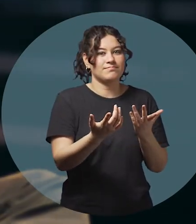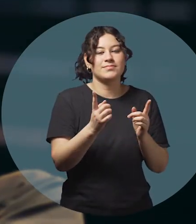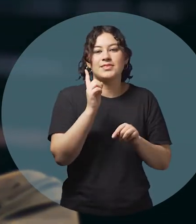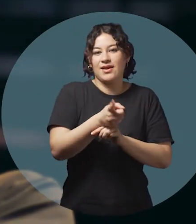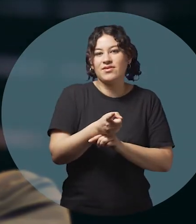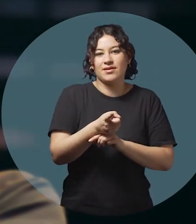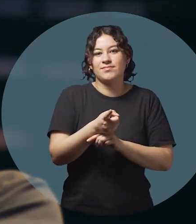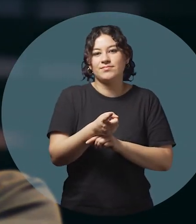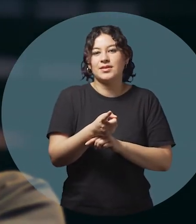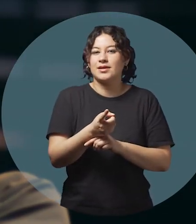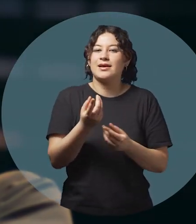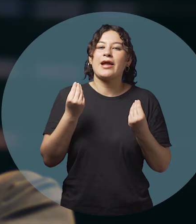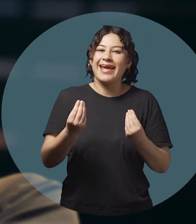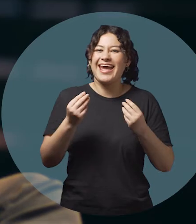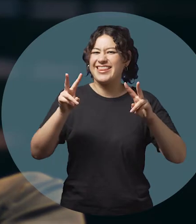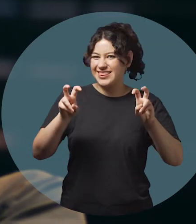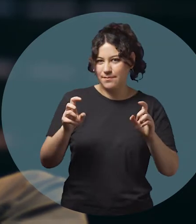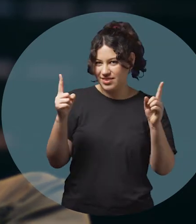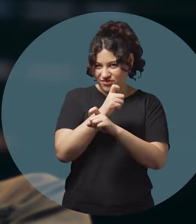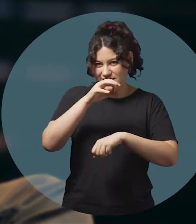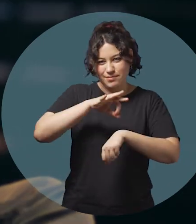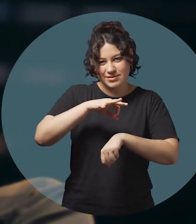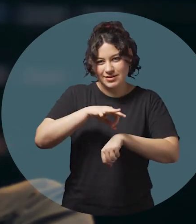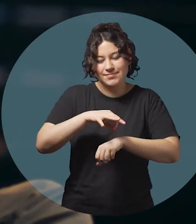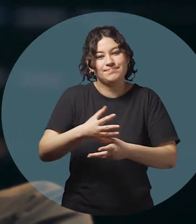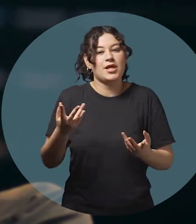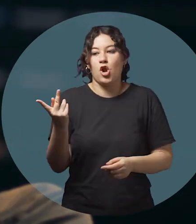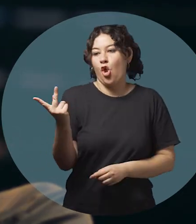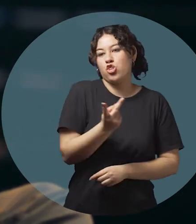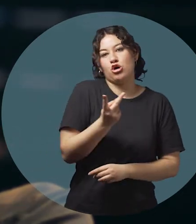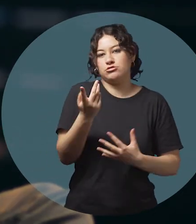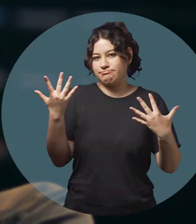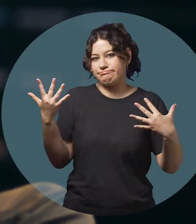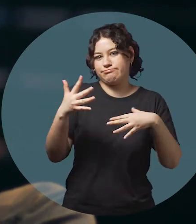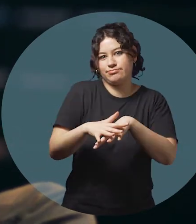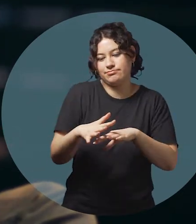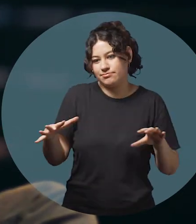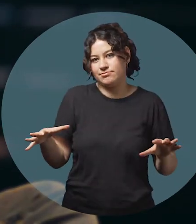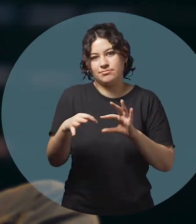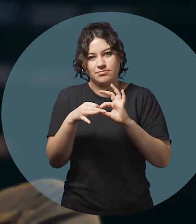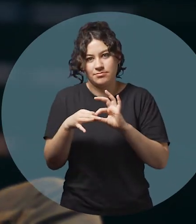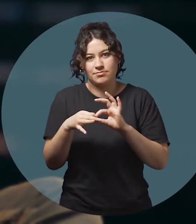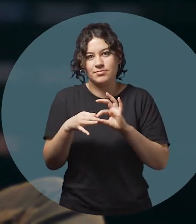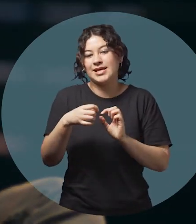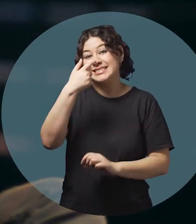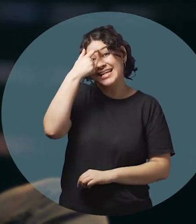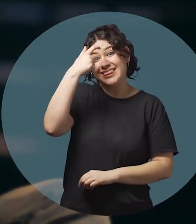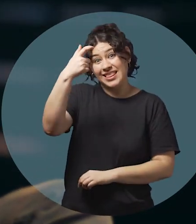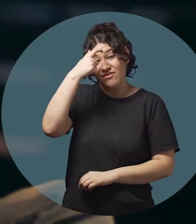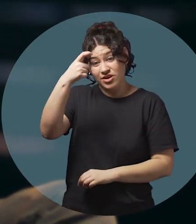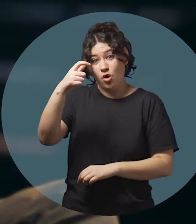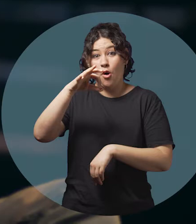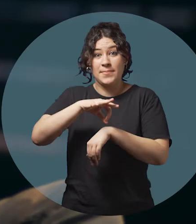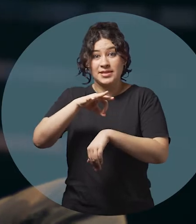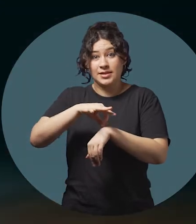Creo que lo difícil en la medicina es congeniar las dos cosas, el aspecto científico que